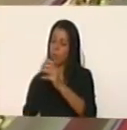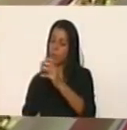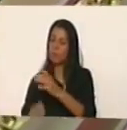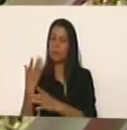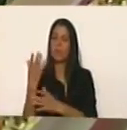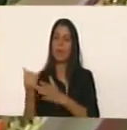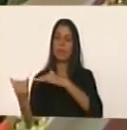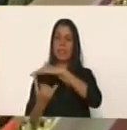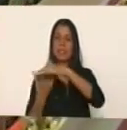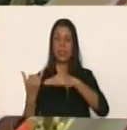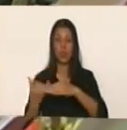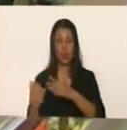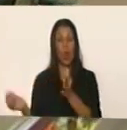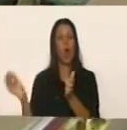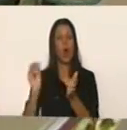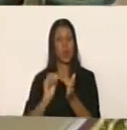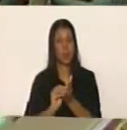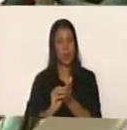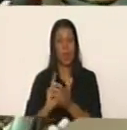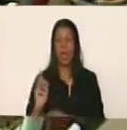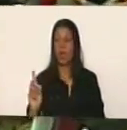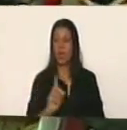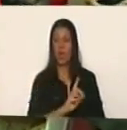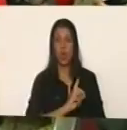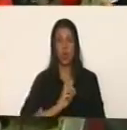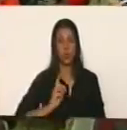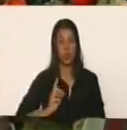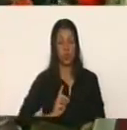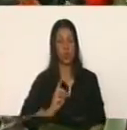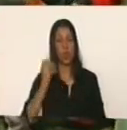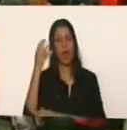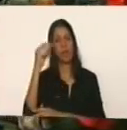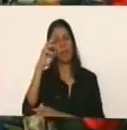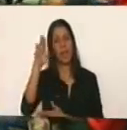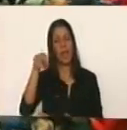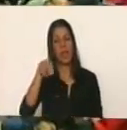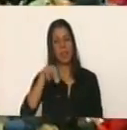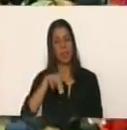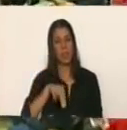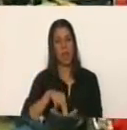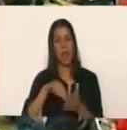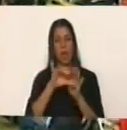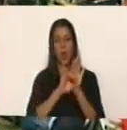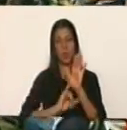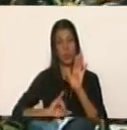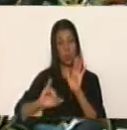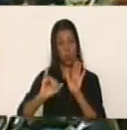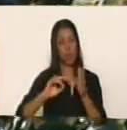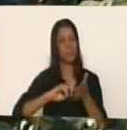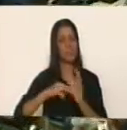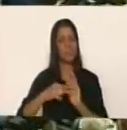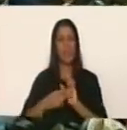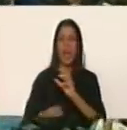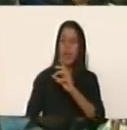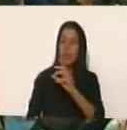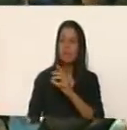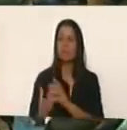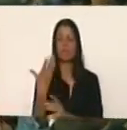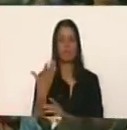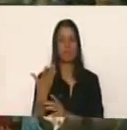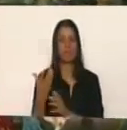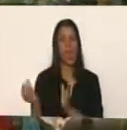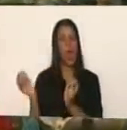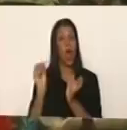instituciones. Nosotros somos una Asamblea Nacional Constituyente de refundación de